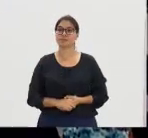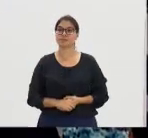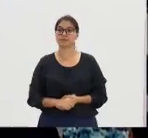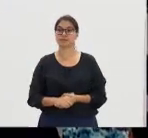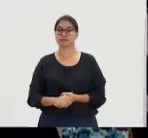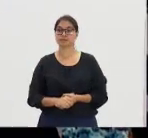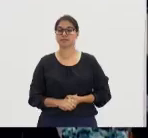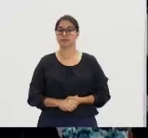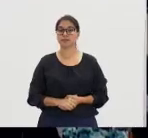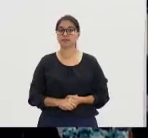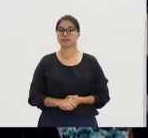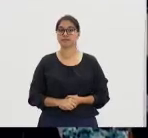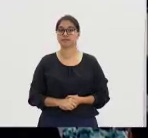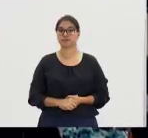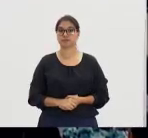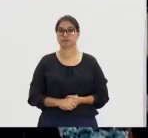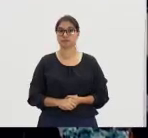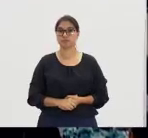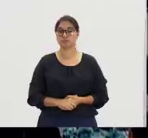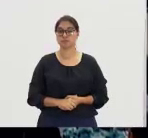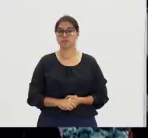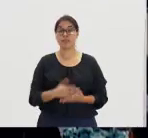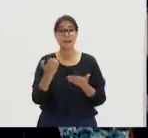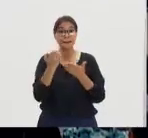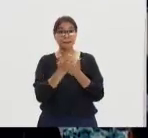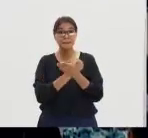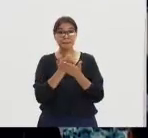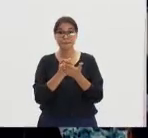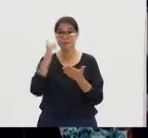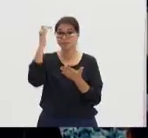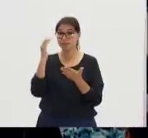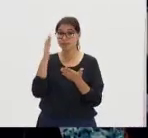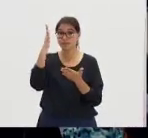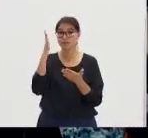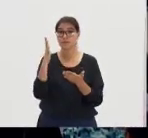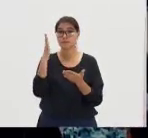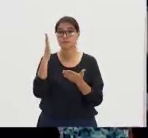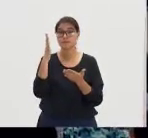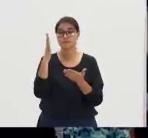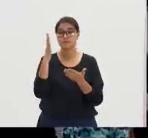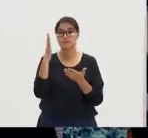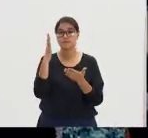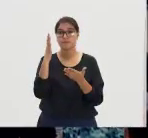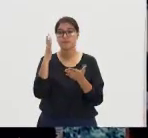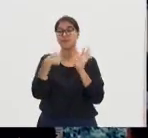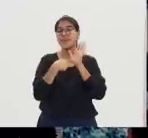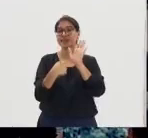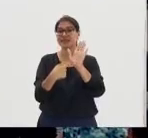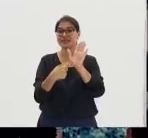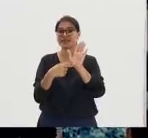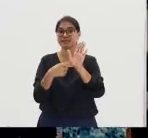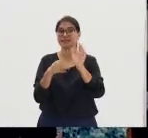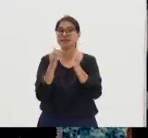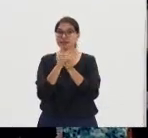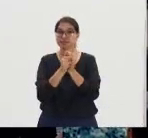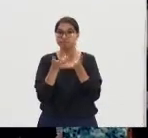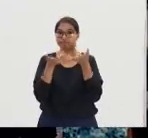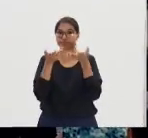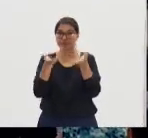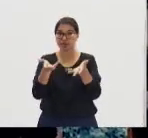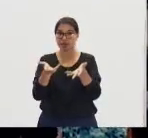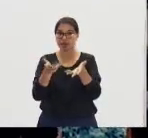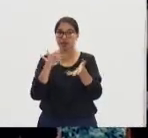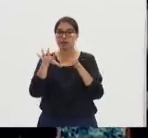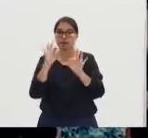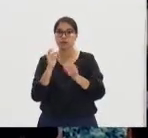Pero el evangelio de Cristo nos advierte que en nuestra vida se presentarían tropiezos y nosotros hemos